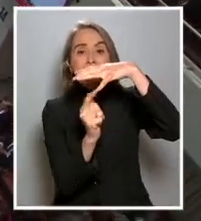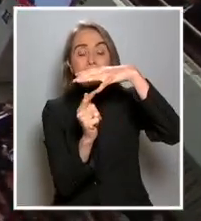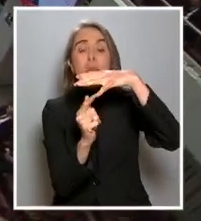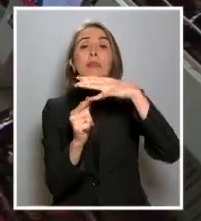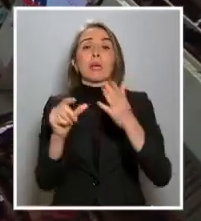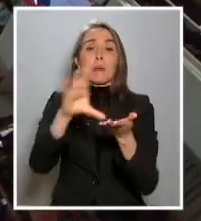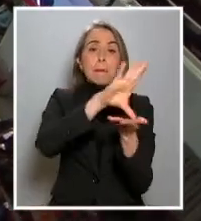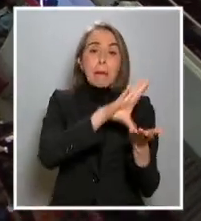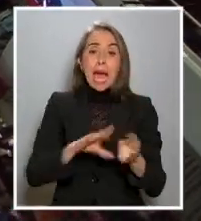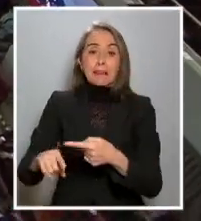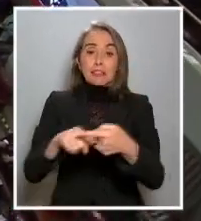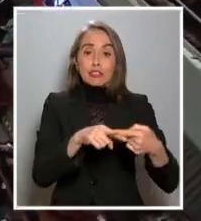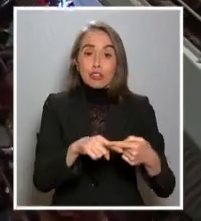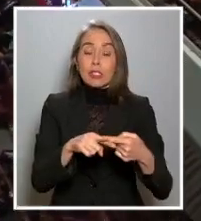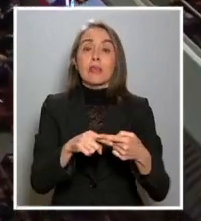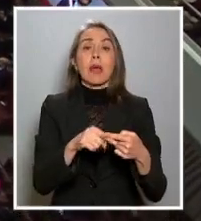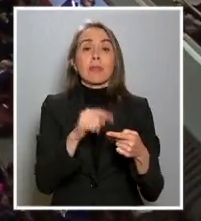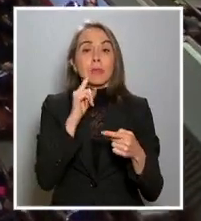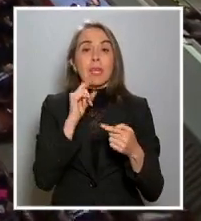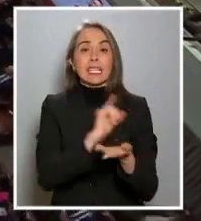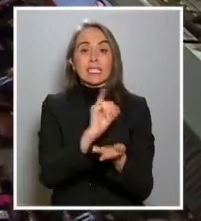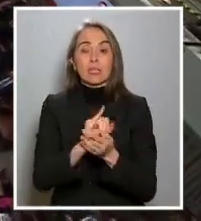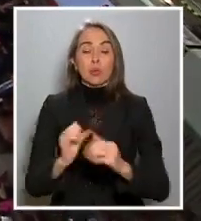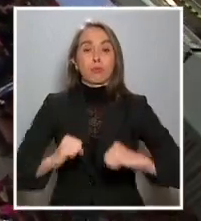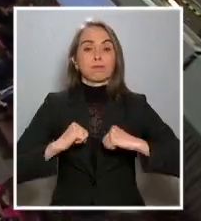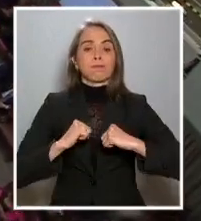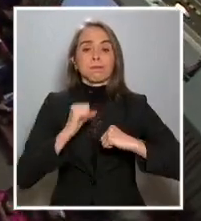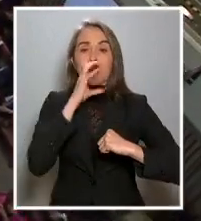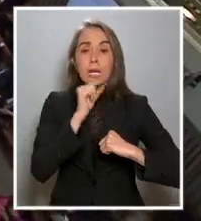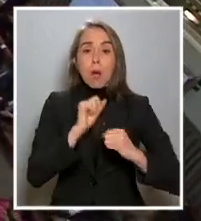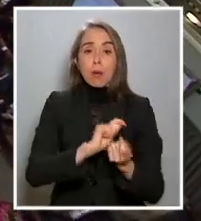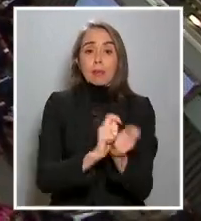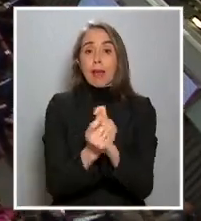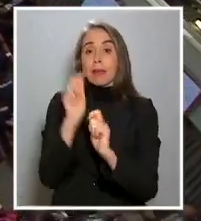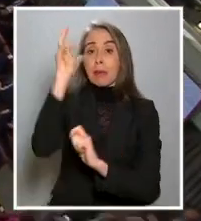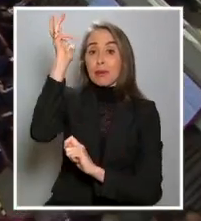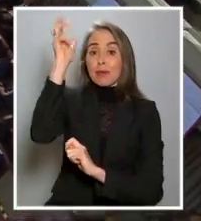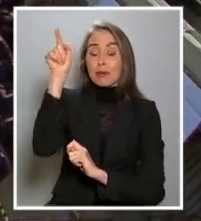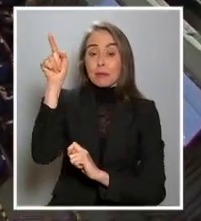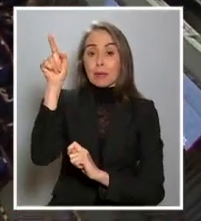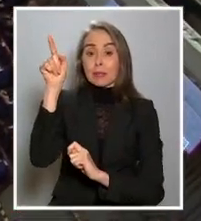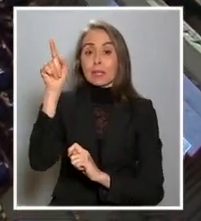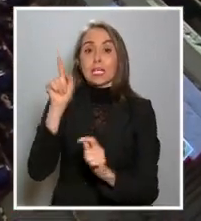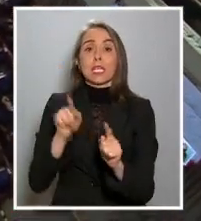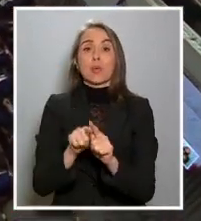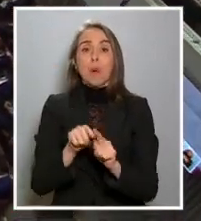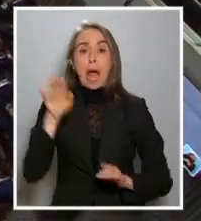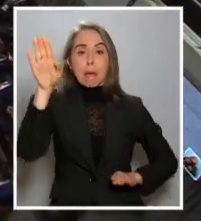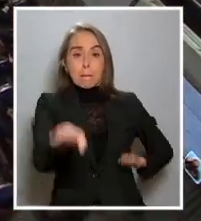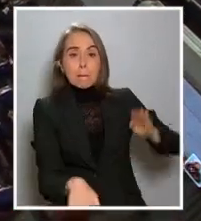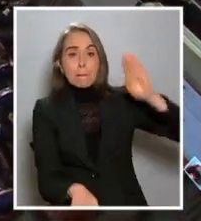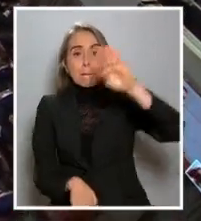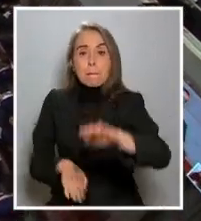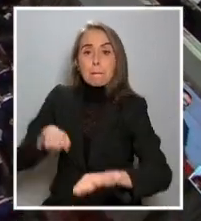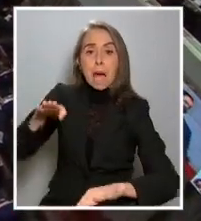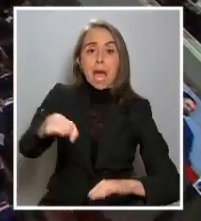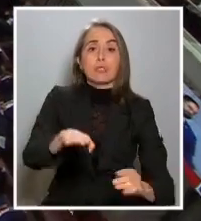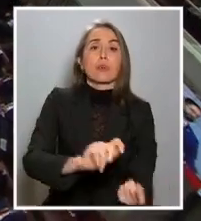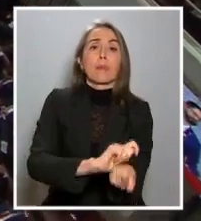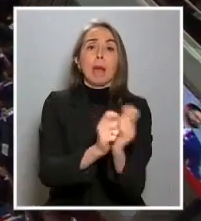economías e infraestructuras más resilientes, dando paso de gigantes en la transición